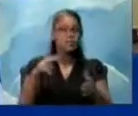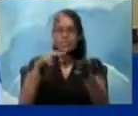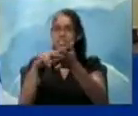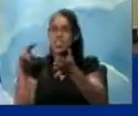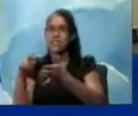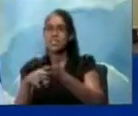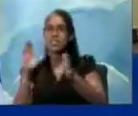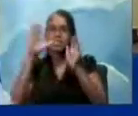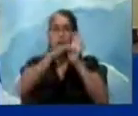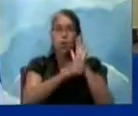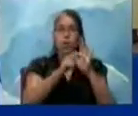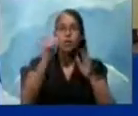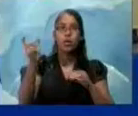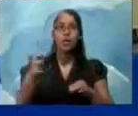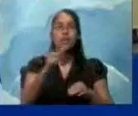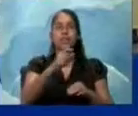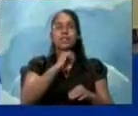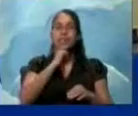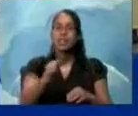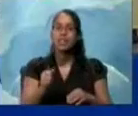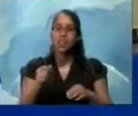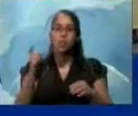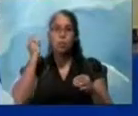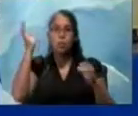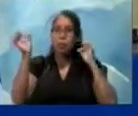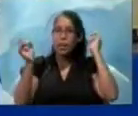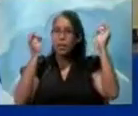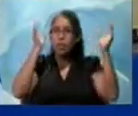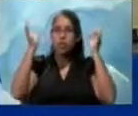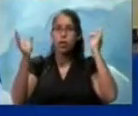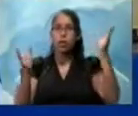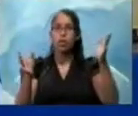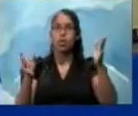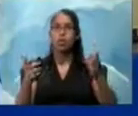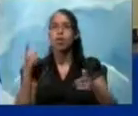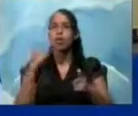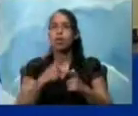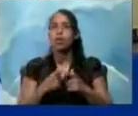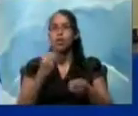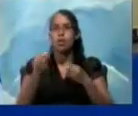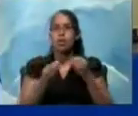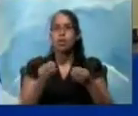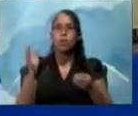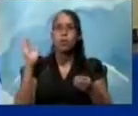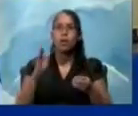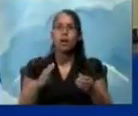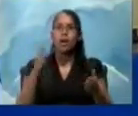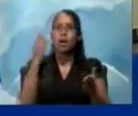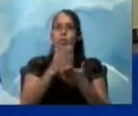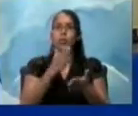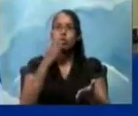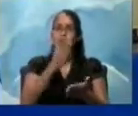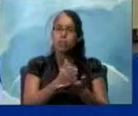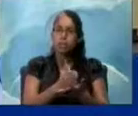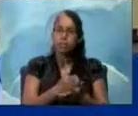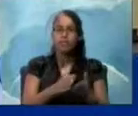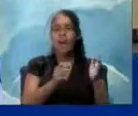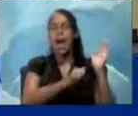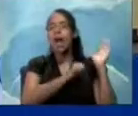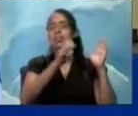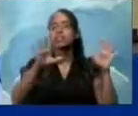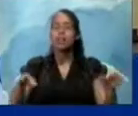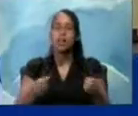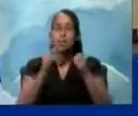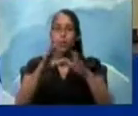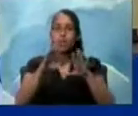a la gente. Ese es un perturbador. Pero ¿cómo van a acusar al Salvador del